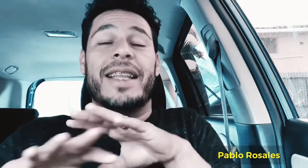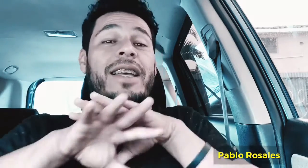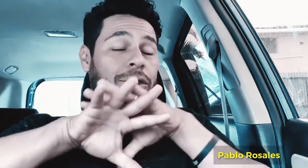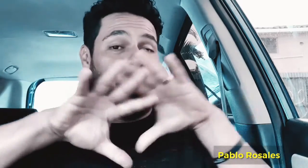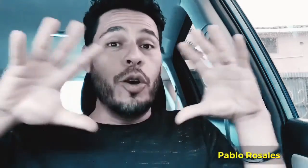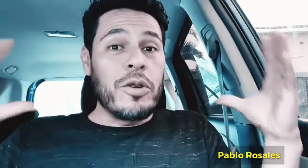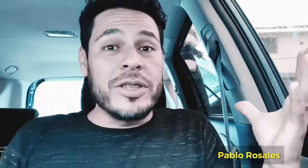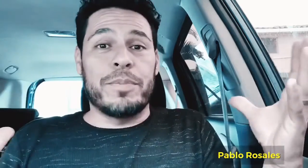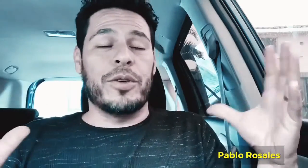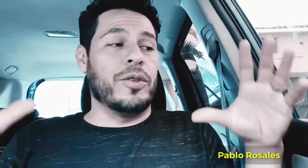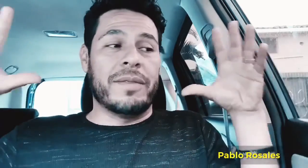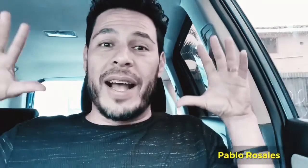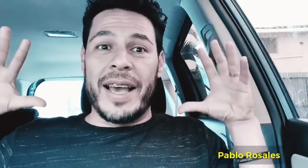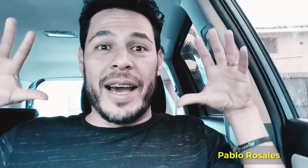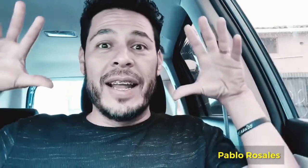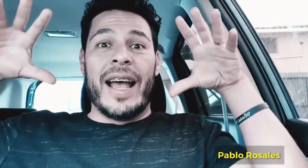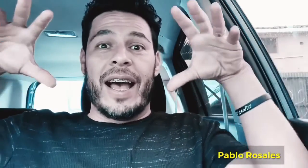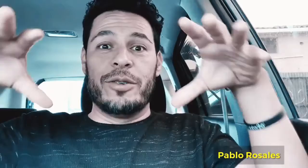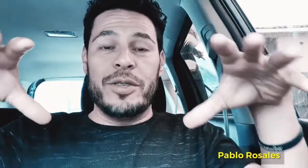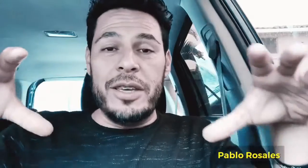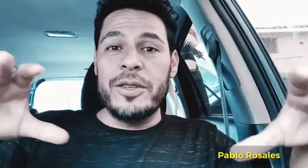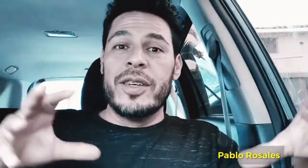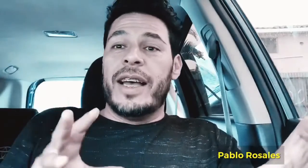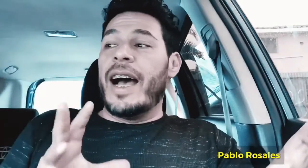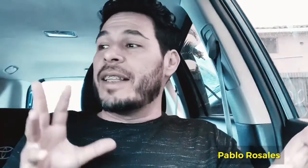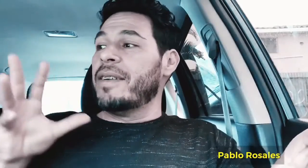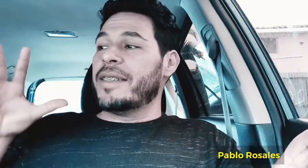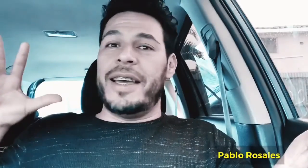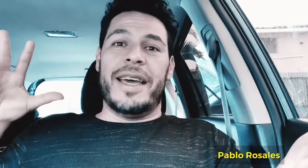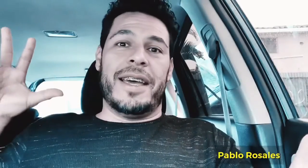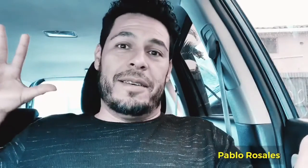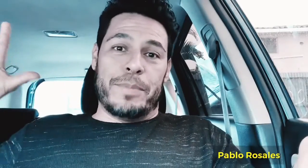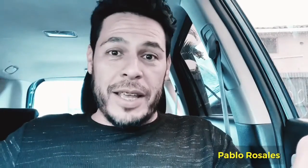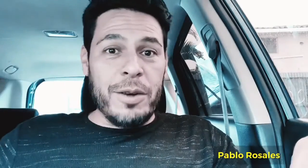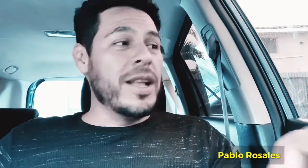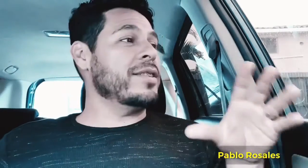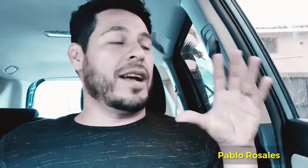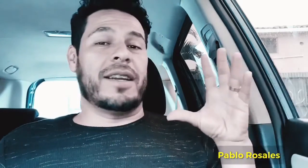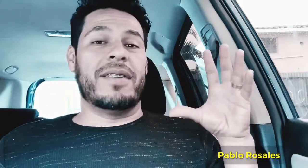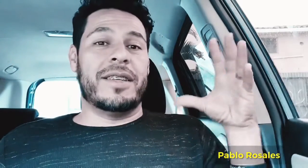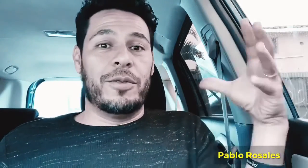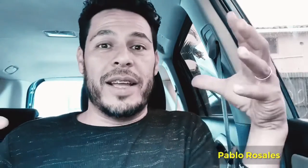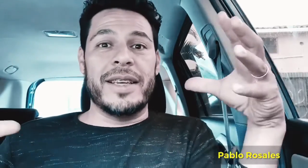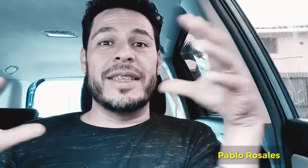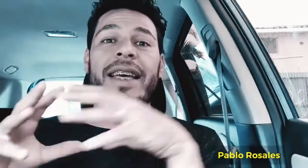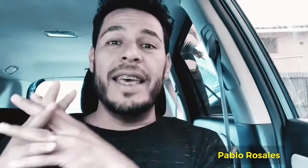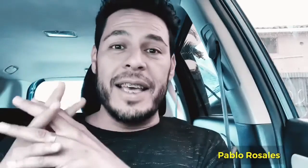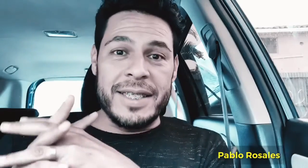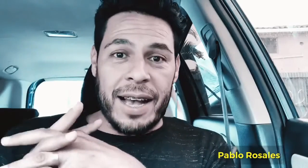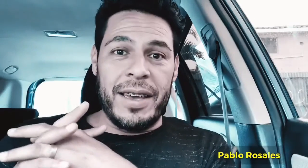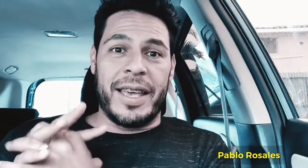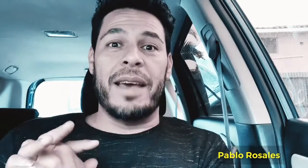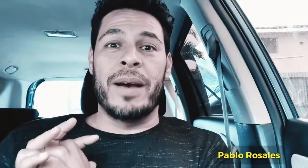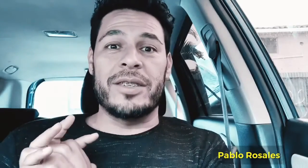ustedes entiendan que es todo un concepto donde van a llegar a los niños a través de películas, a través de juguetes y